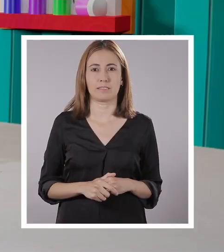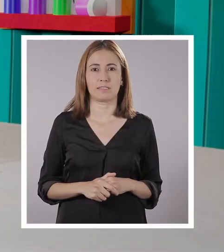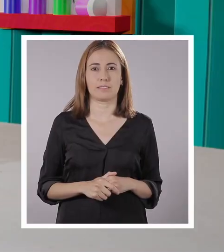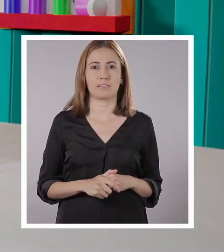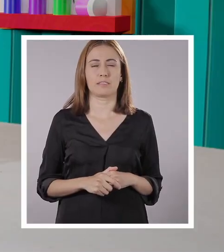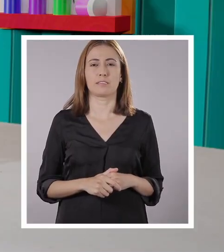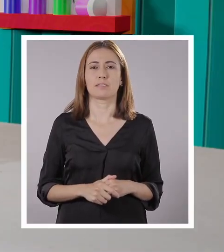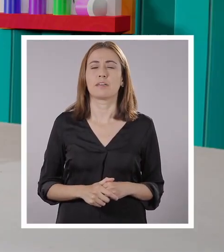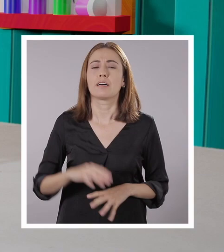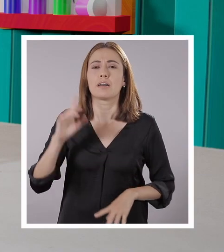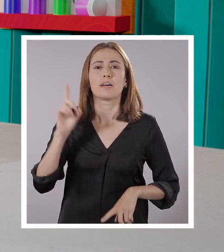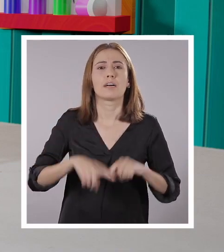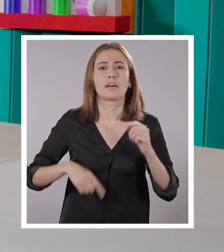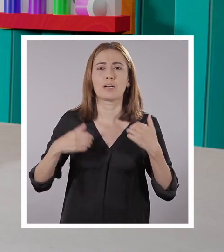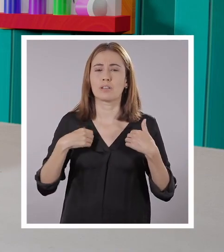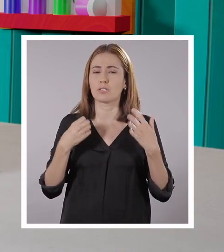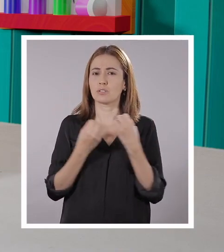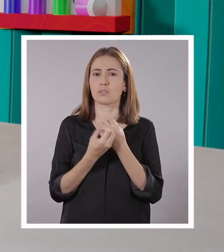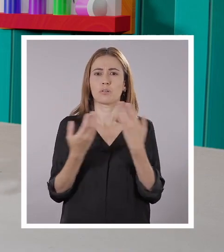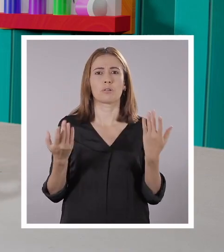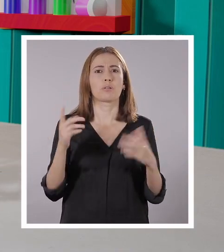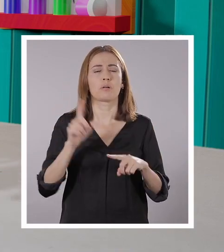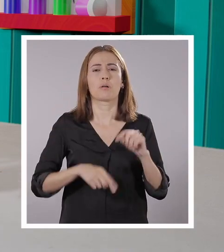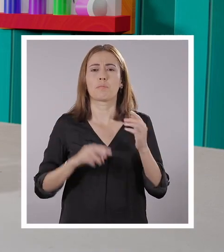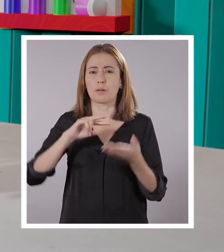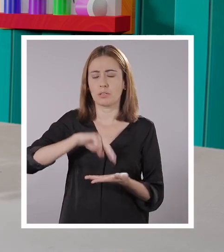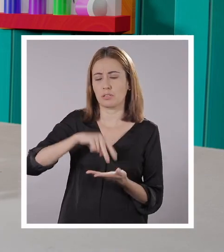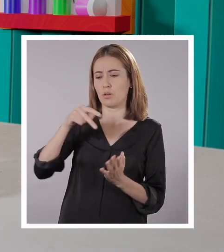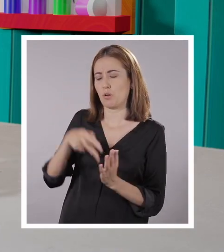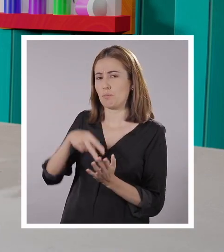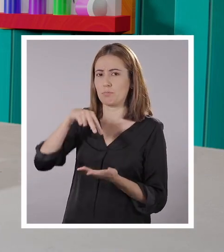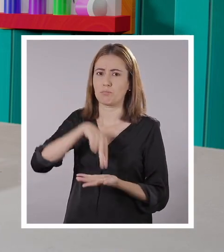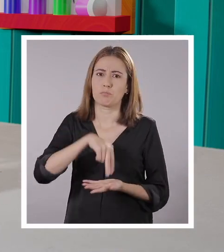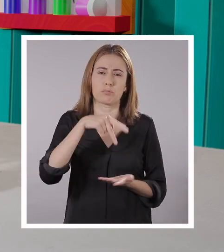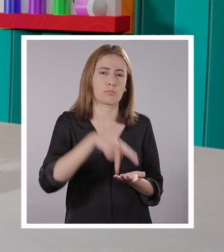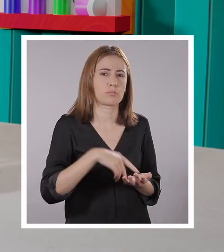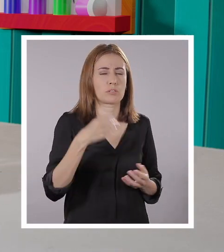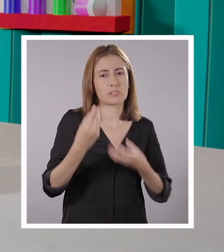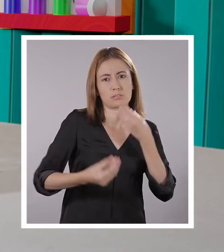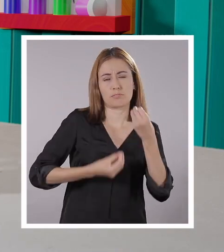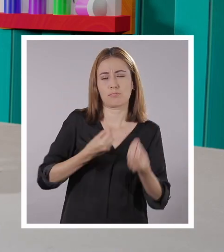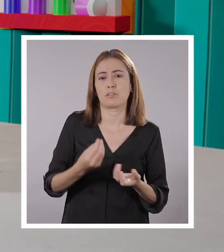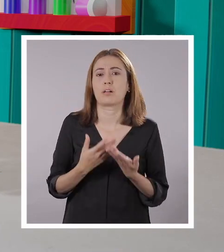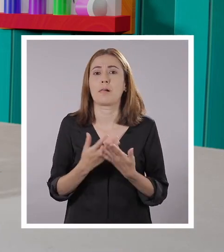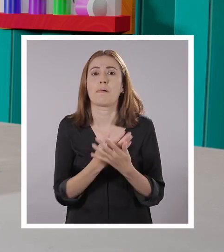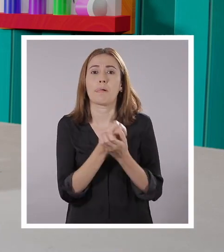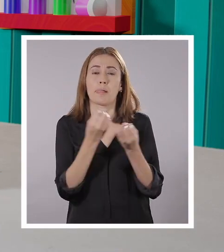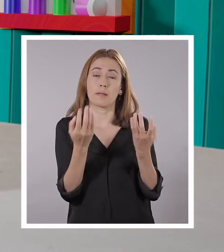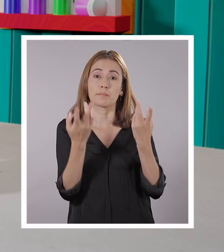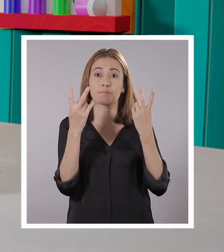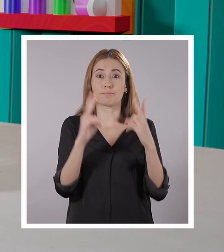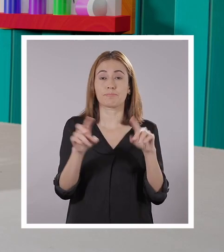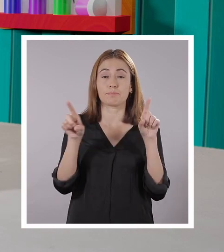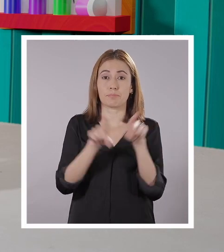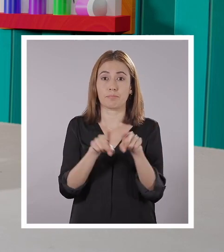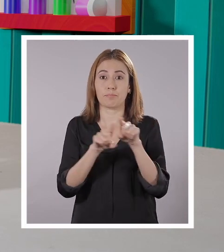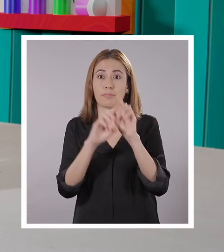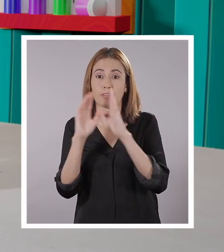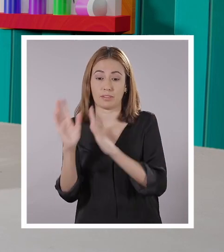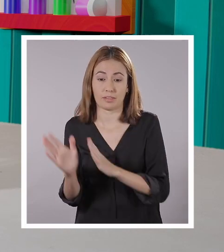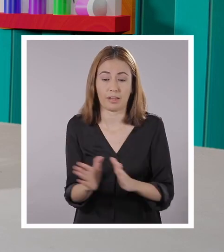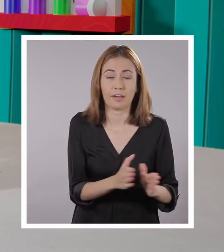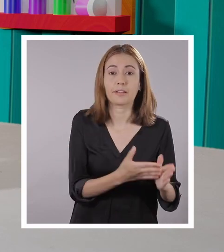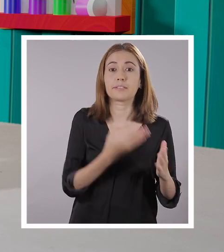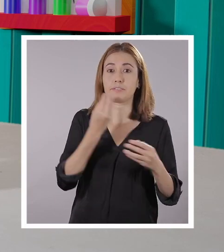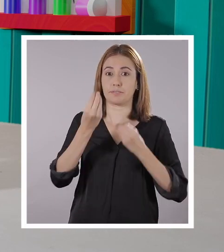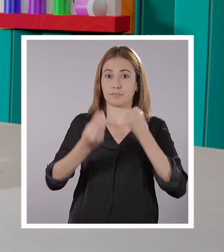Profe, ese ejercicio estuvo imposible. 5,000 vueltas. Atrás, adelante, adelante, atrás. No, no. Pero lo importante es que lo